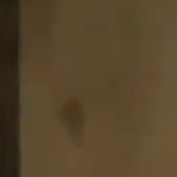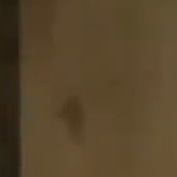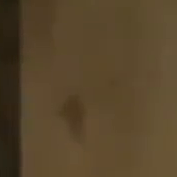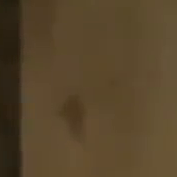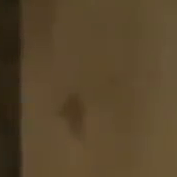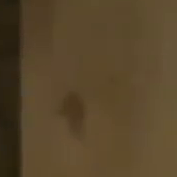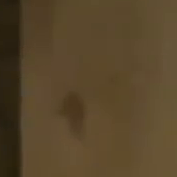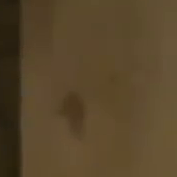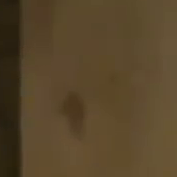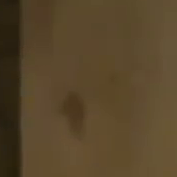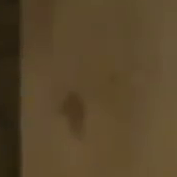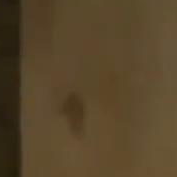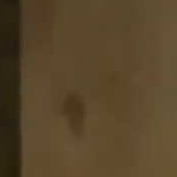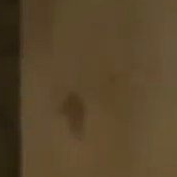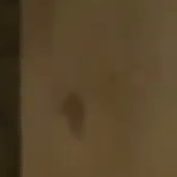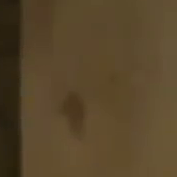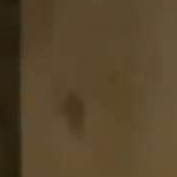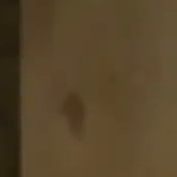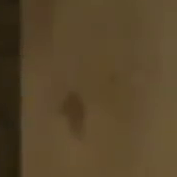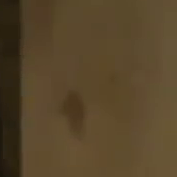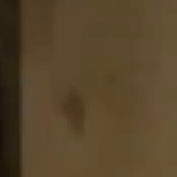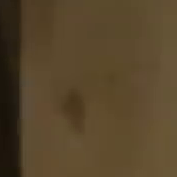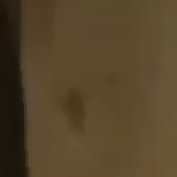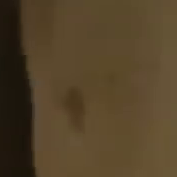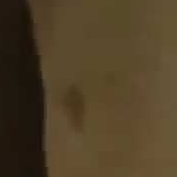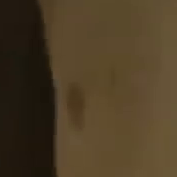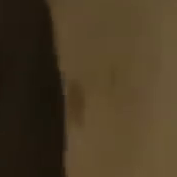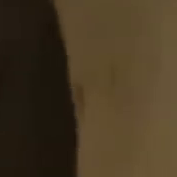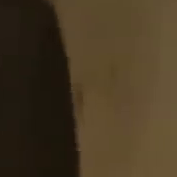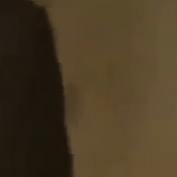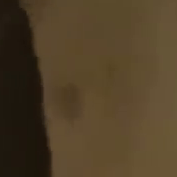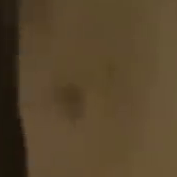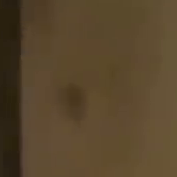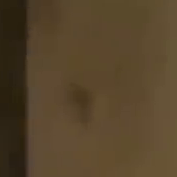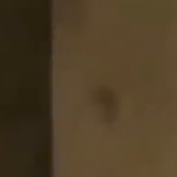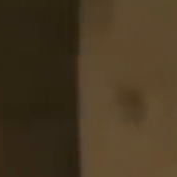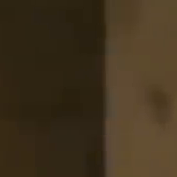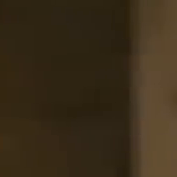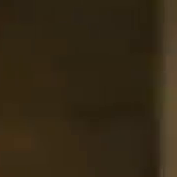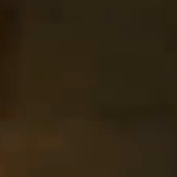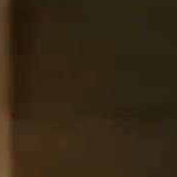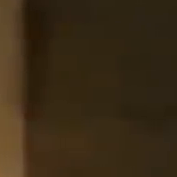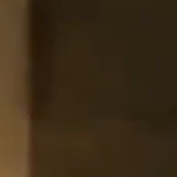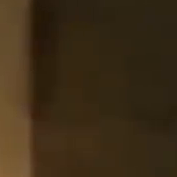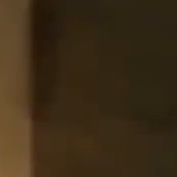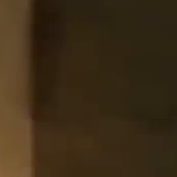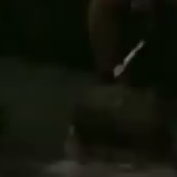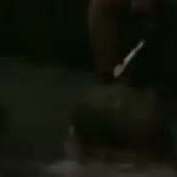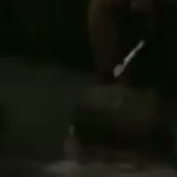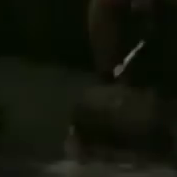actual water públicas como equipo de casa feels like it on line corazón